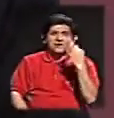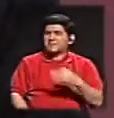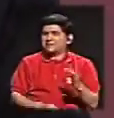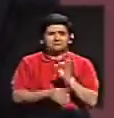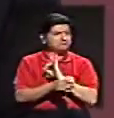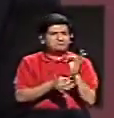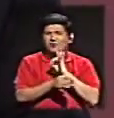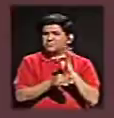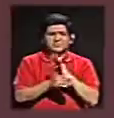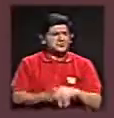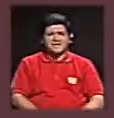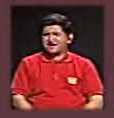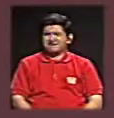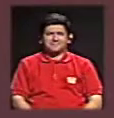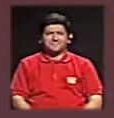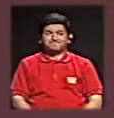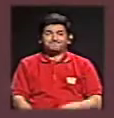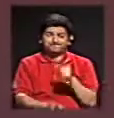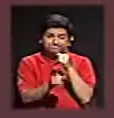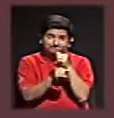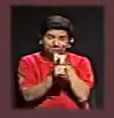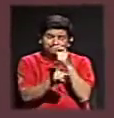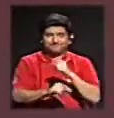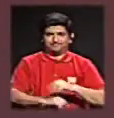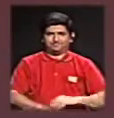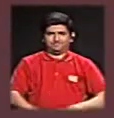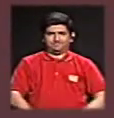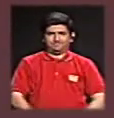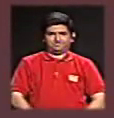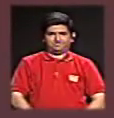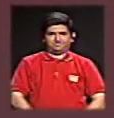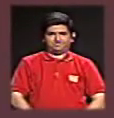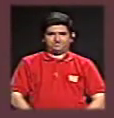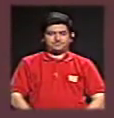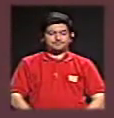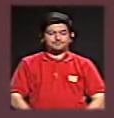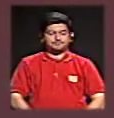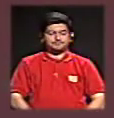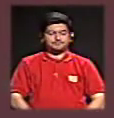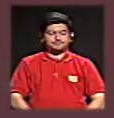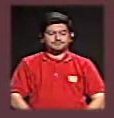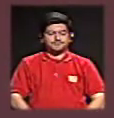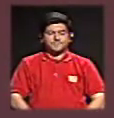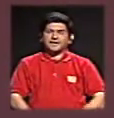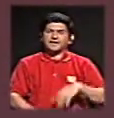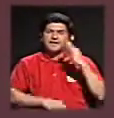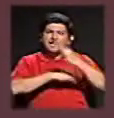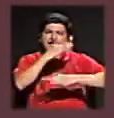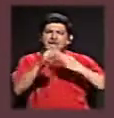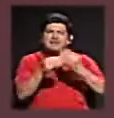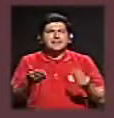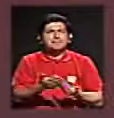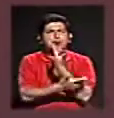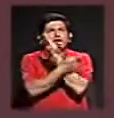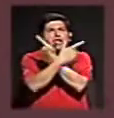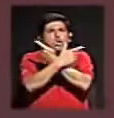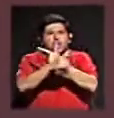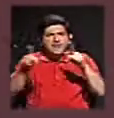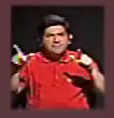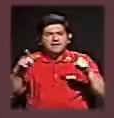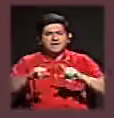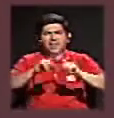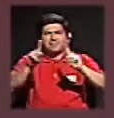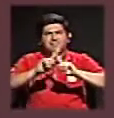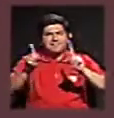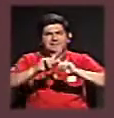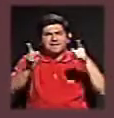funcionado. Efectivamente, y el corte neoliberal de muchos